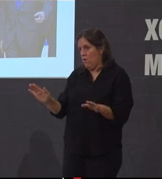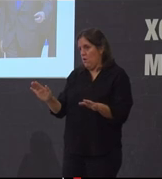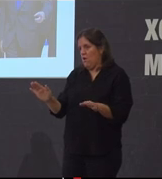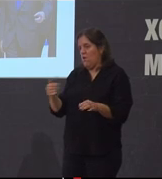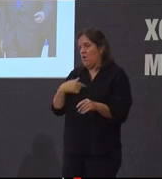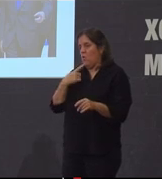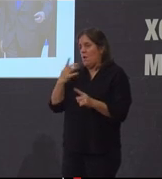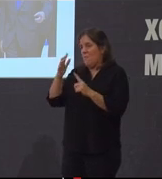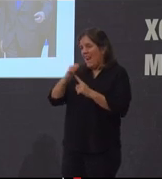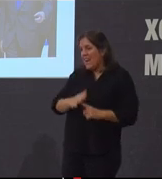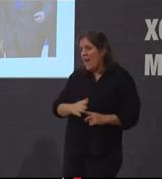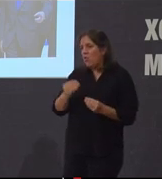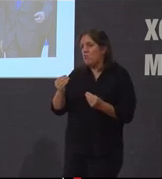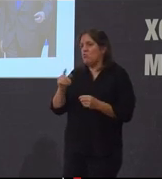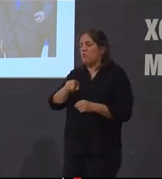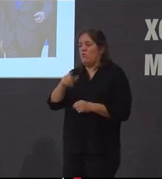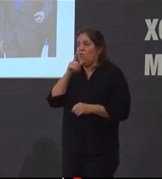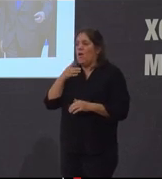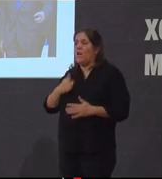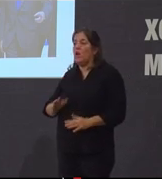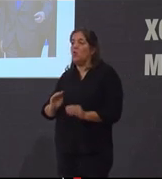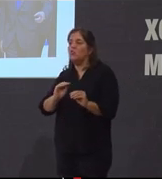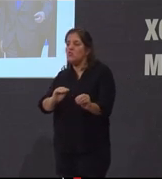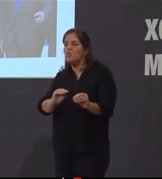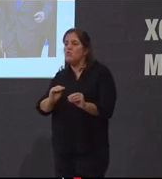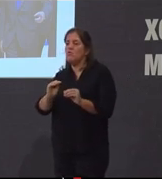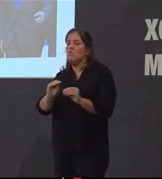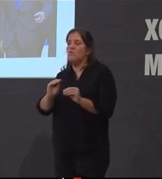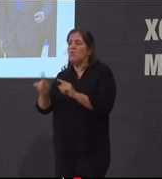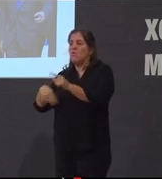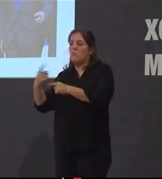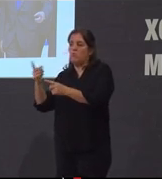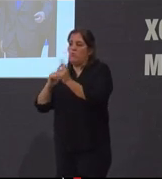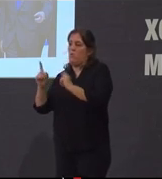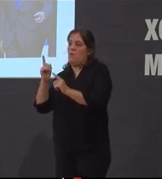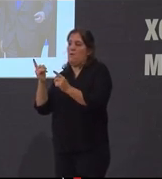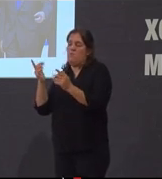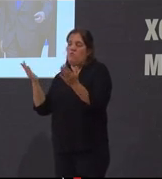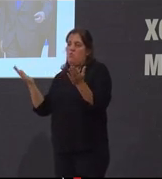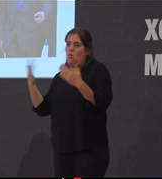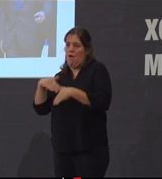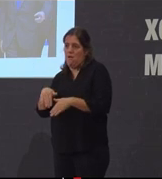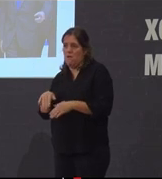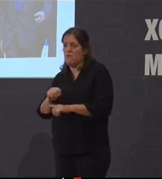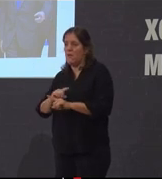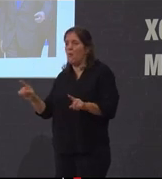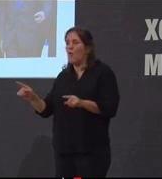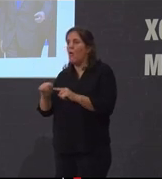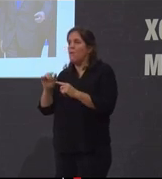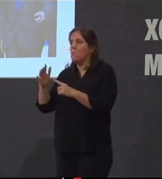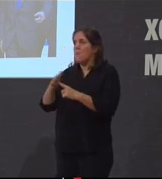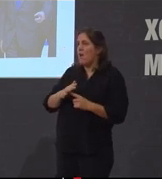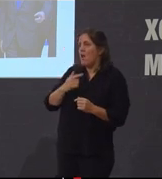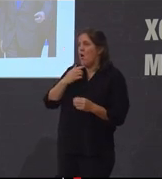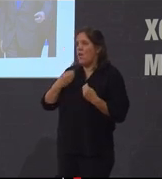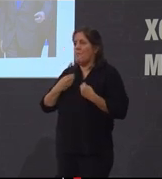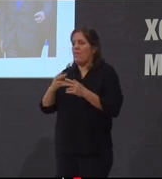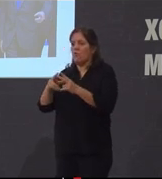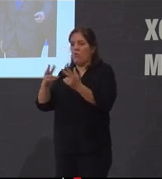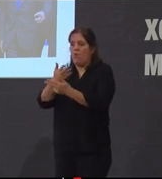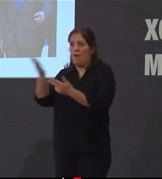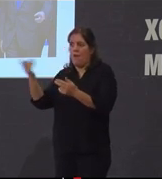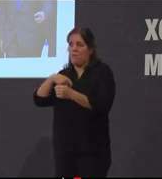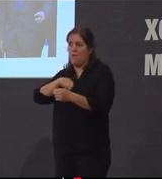tan marxinado, seu fillo non tivo ningún problema, non estivo marxinado da vida